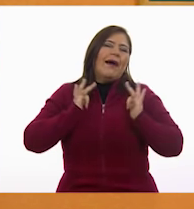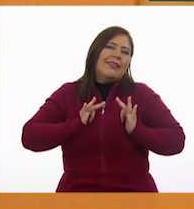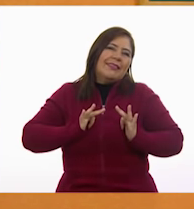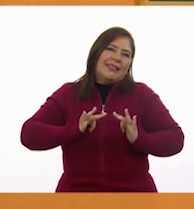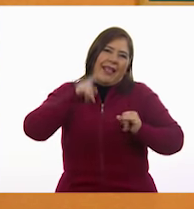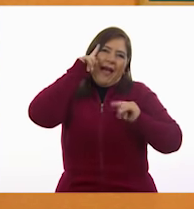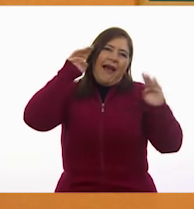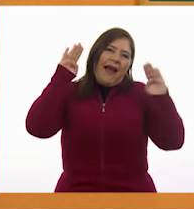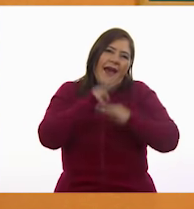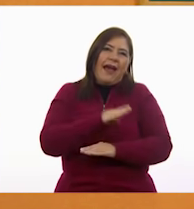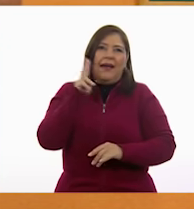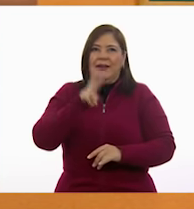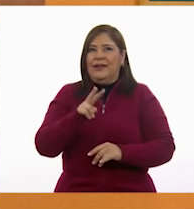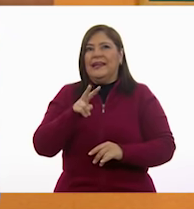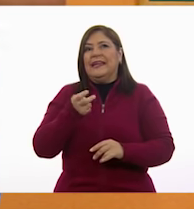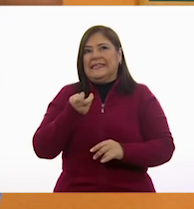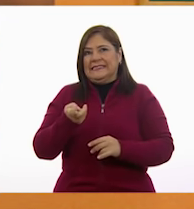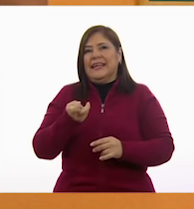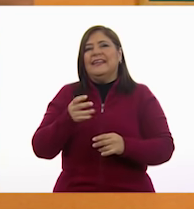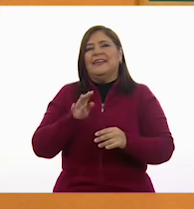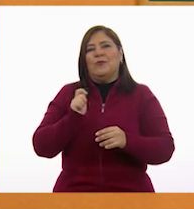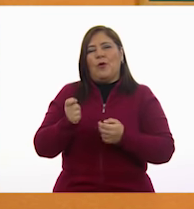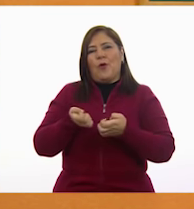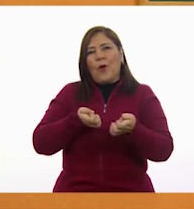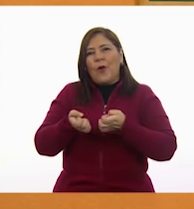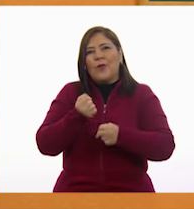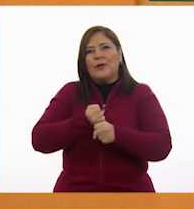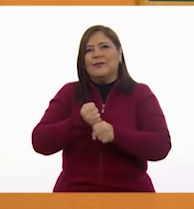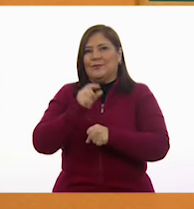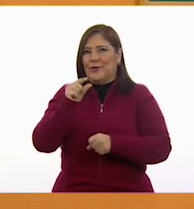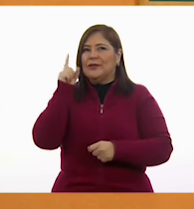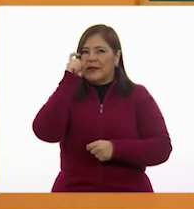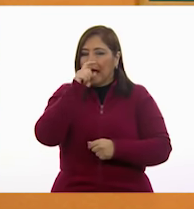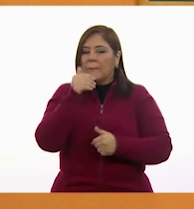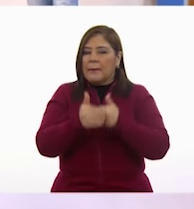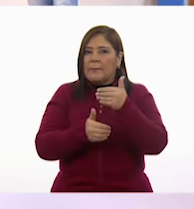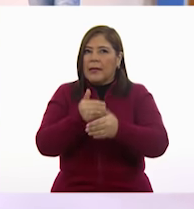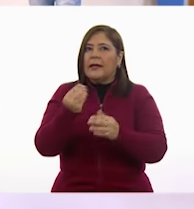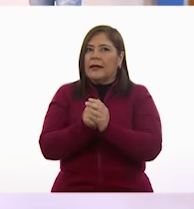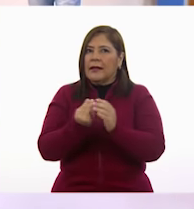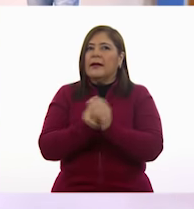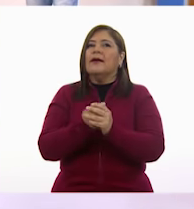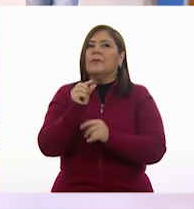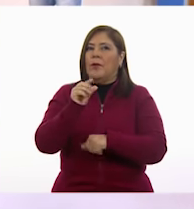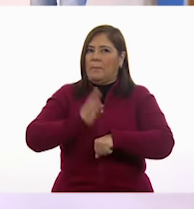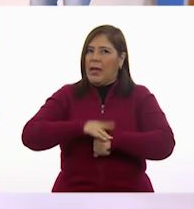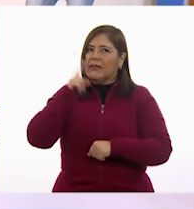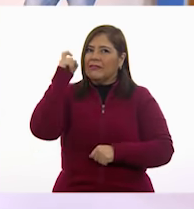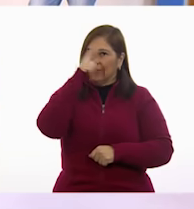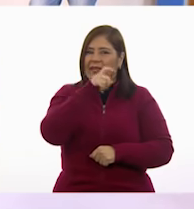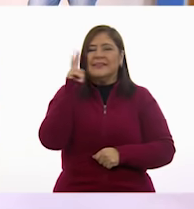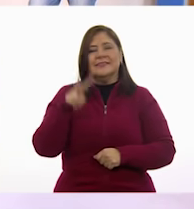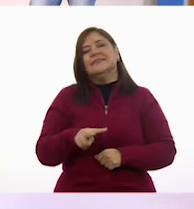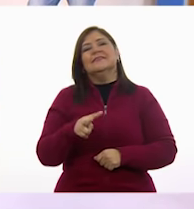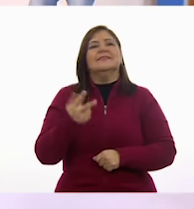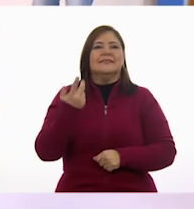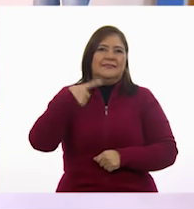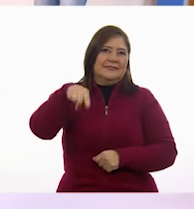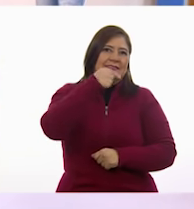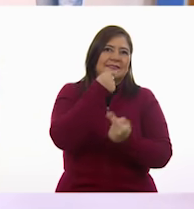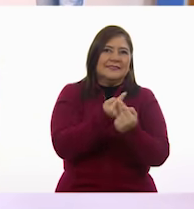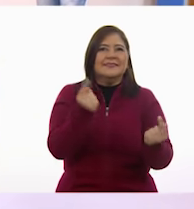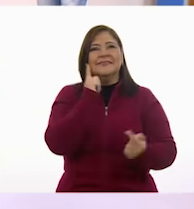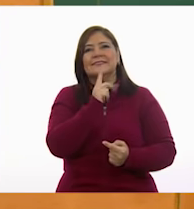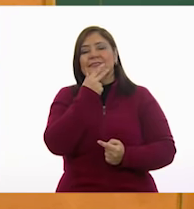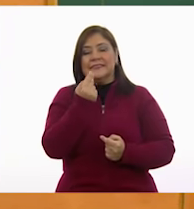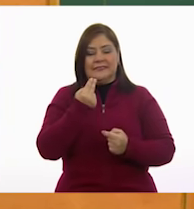si está muy complicada ya esta rutina, ¿te has dado cuenta cómo a medida que avanzan las clases cada vez se hace más complicado? Sí. Yo igual, niños y niñas, ya tenemos